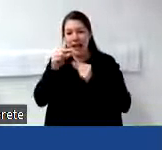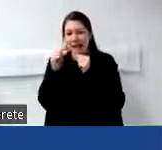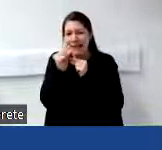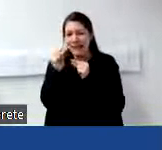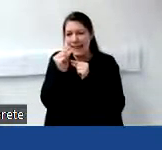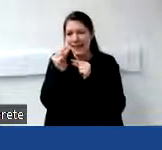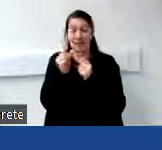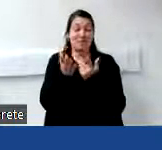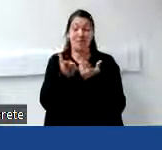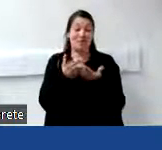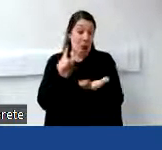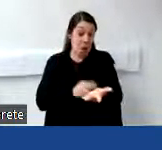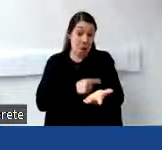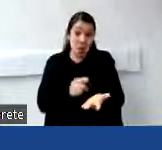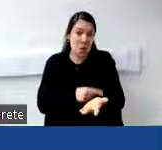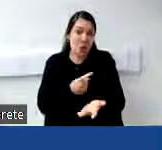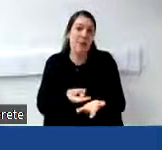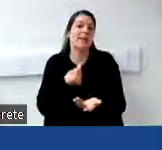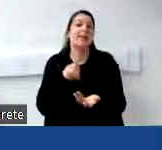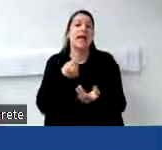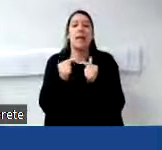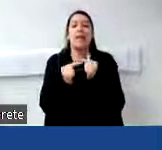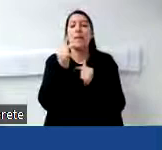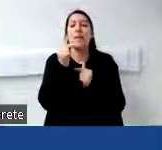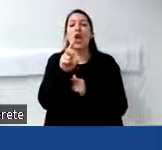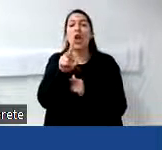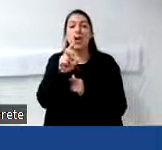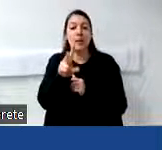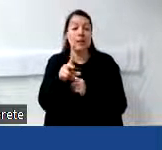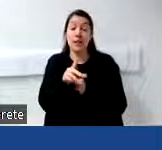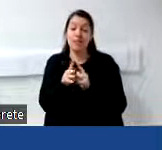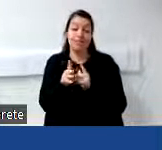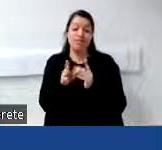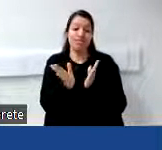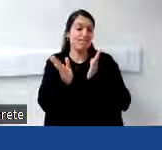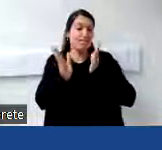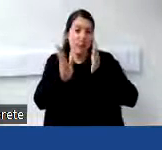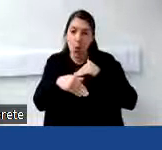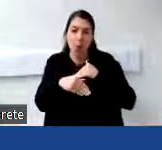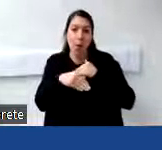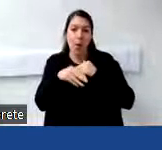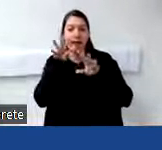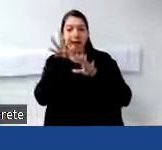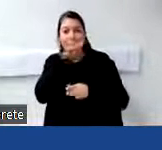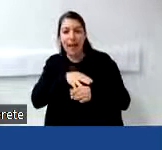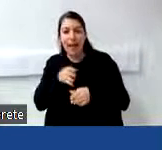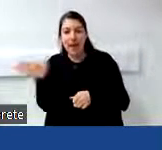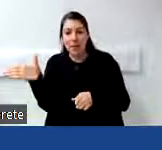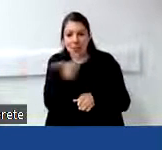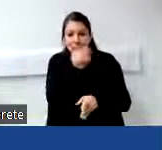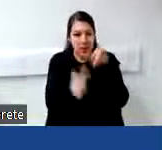la que utilizamos habitualmente, un 12, no es una letra que sea accesible para todas las personas. Entonces, bueno,